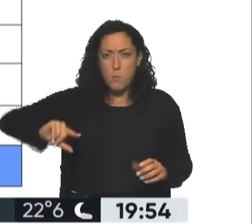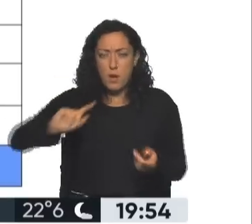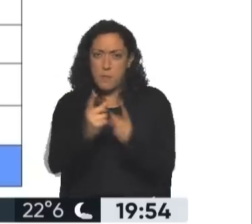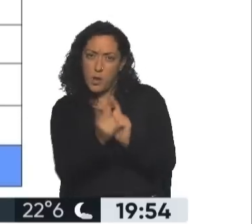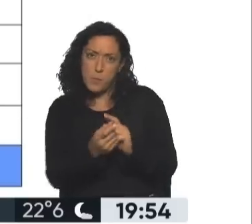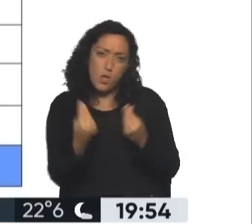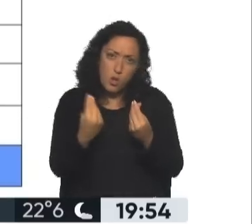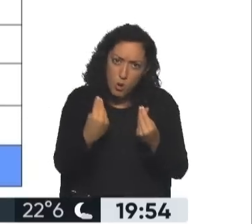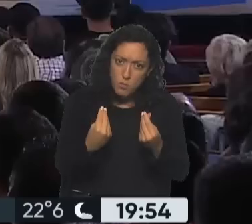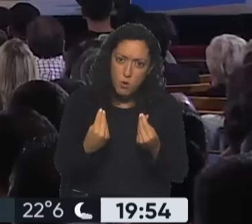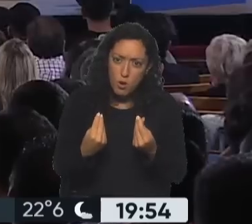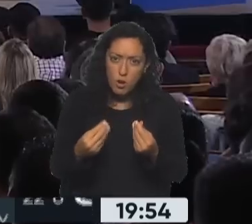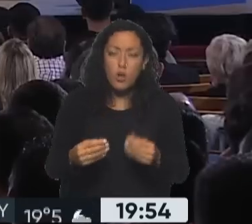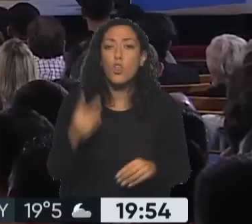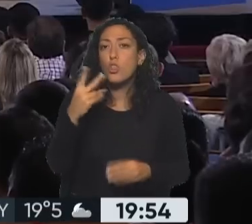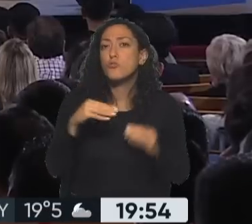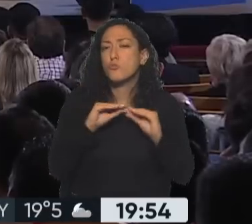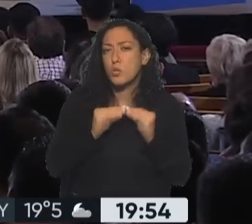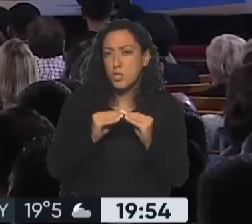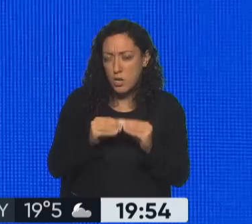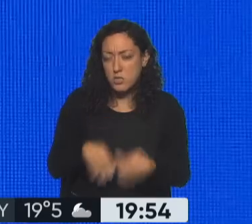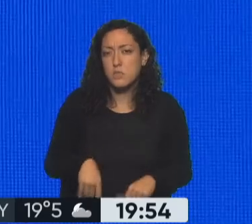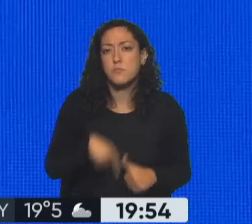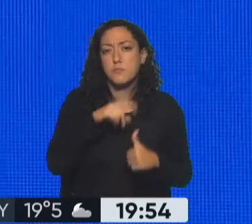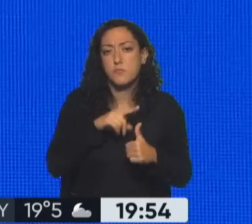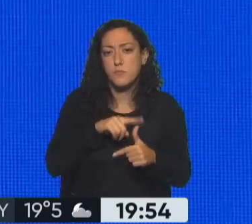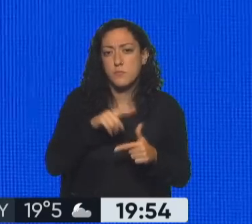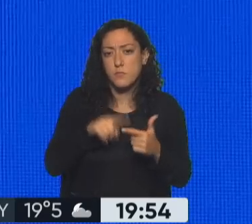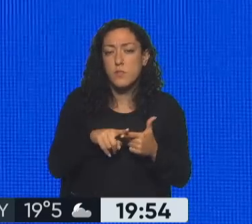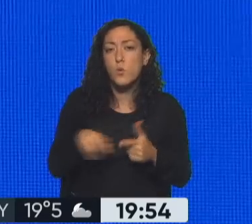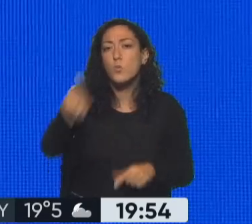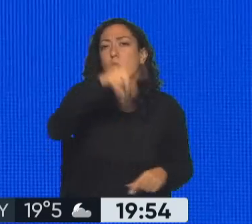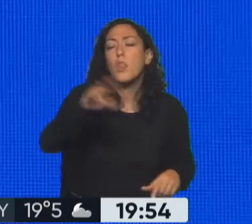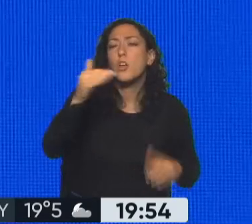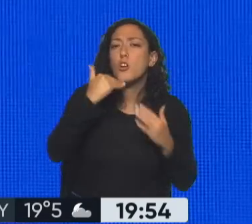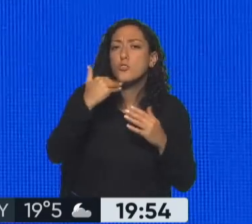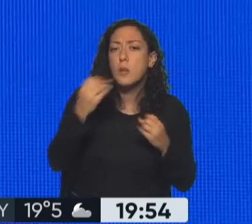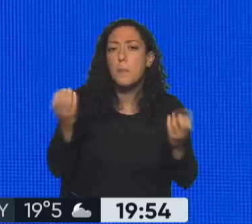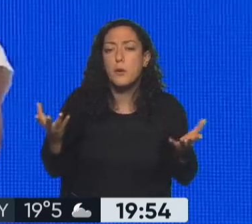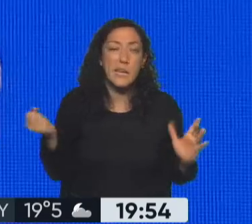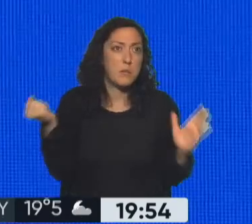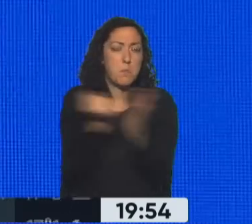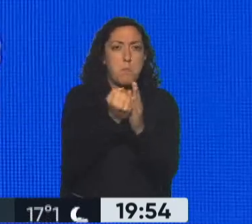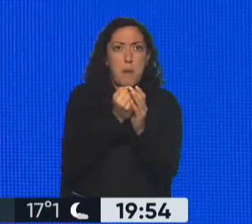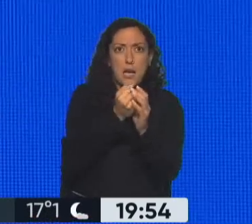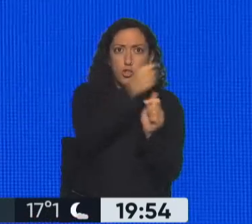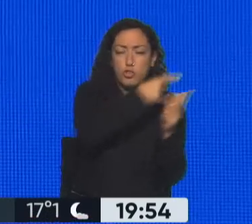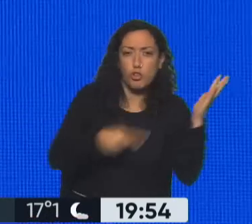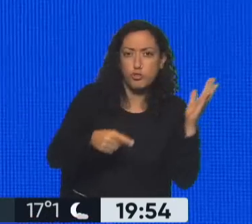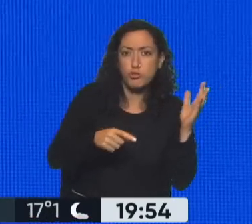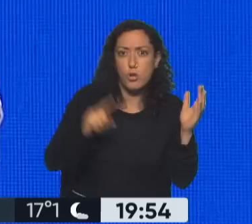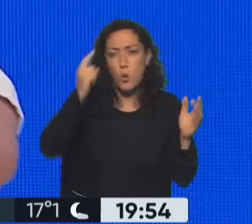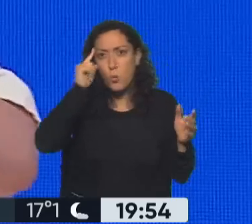cambiarias? 2 cuestiones. ¿Por qué no se enteraron? ¿Por qué no impactaron en los precios con esta locura